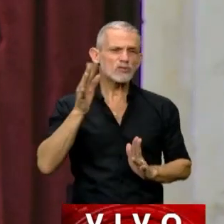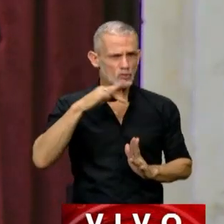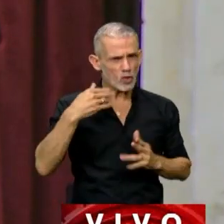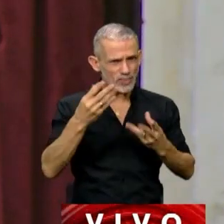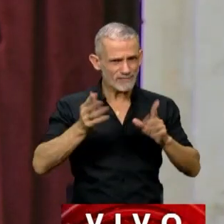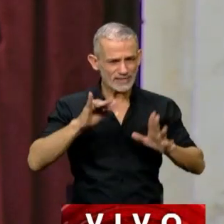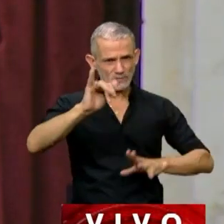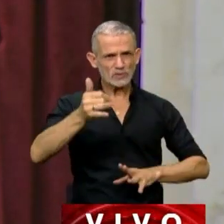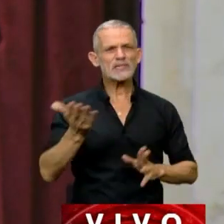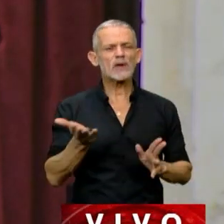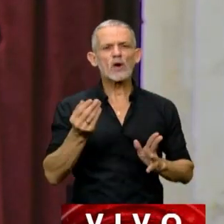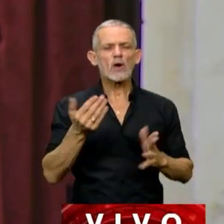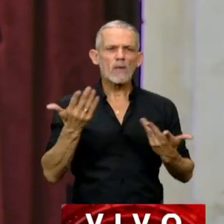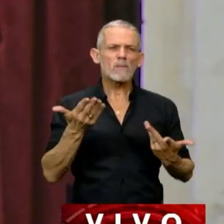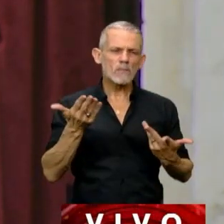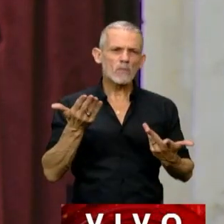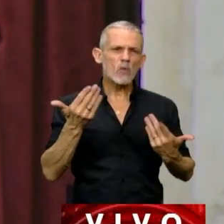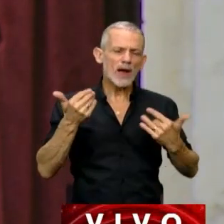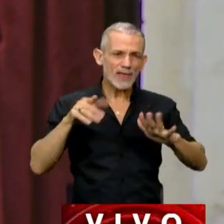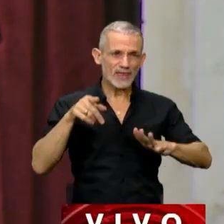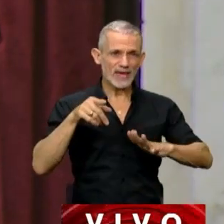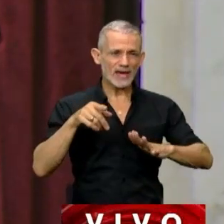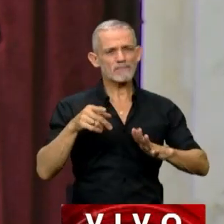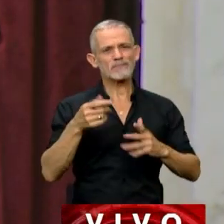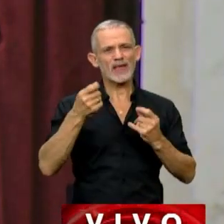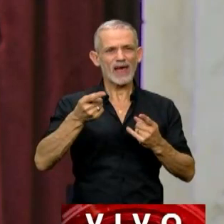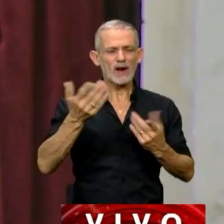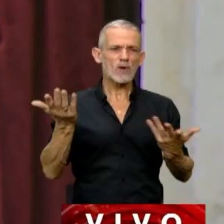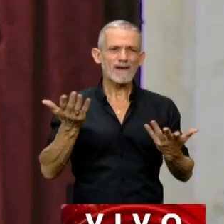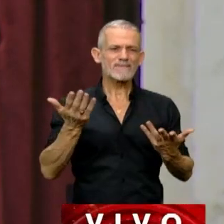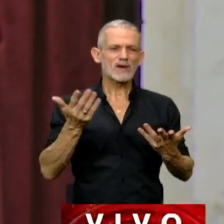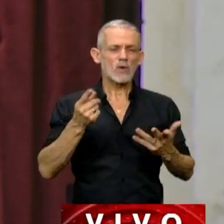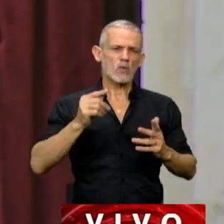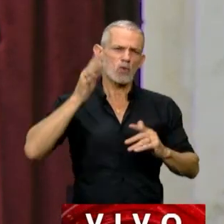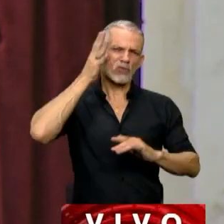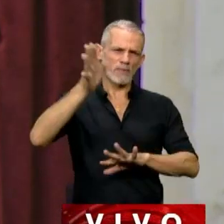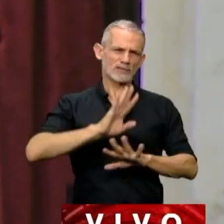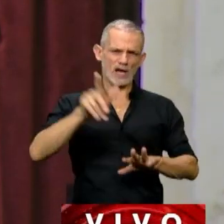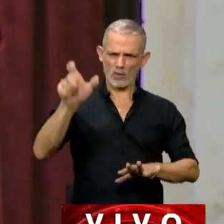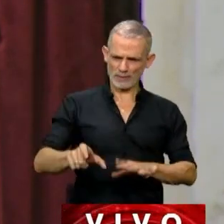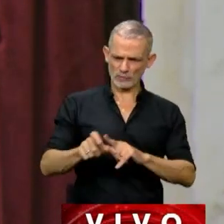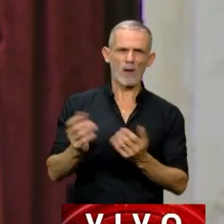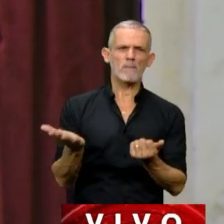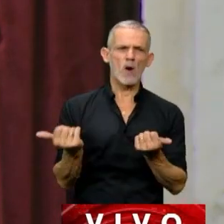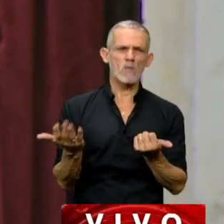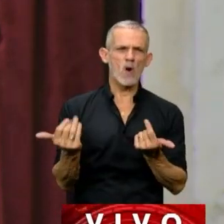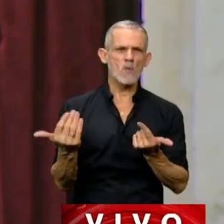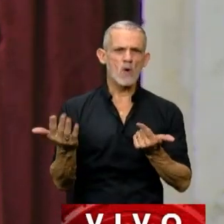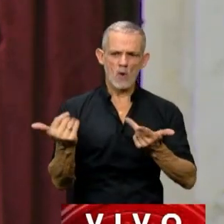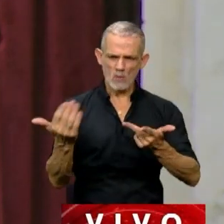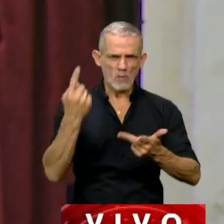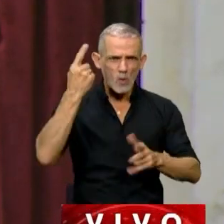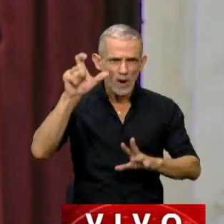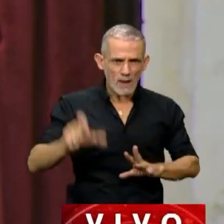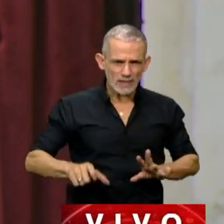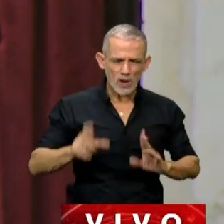defender, pero que también se podía transformar en un abuso hacia estos bolsillos que son uno